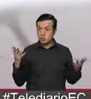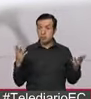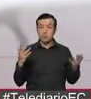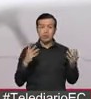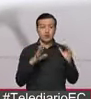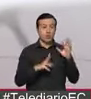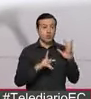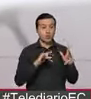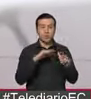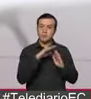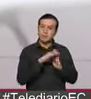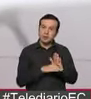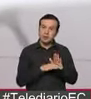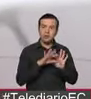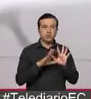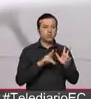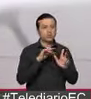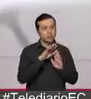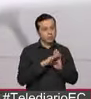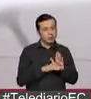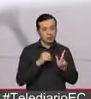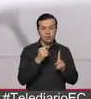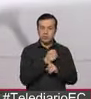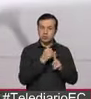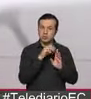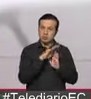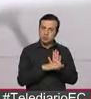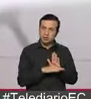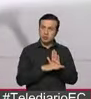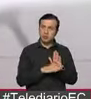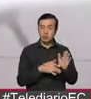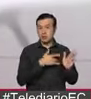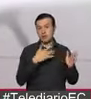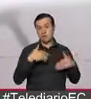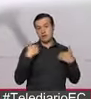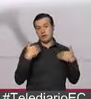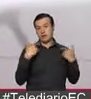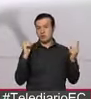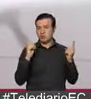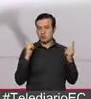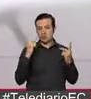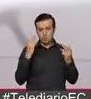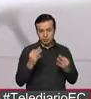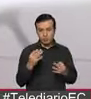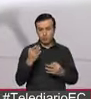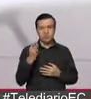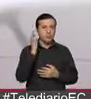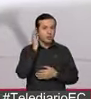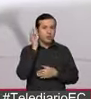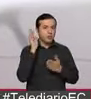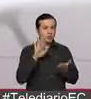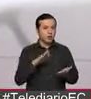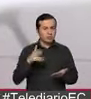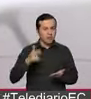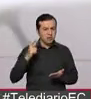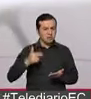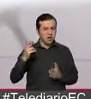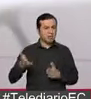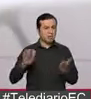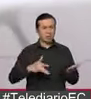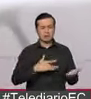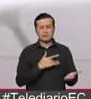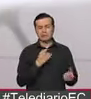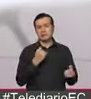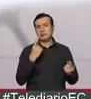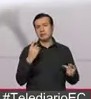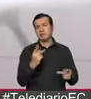más bajos en cuanto a delincuencia y en cuanto a violencia pero eso no nos tiene contentos tenemos este evento lastimosamente nos pone en una